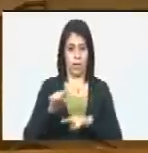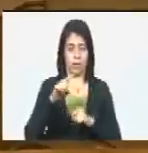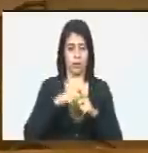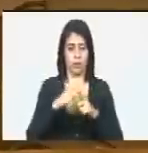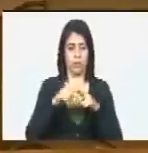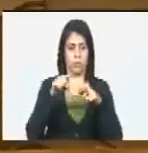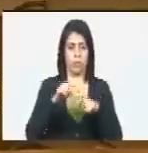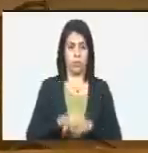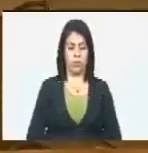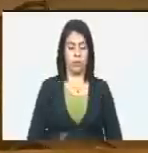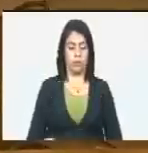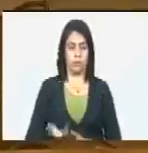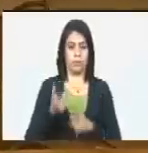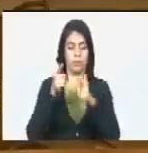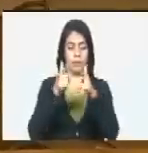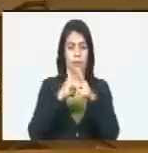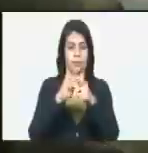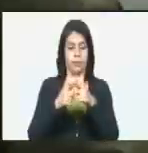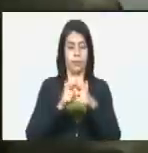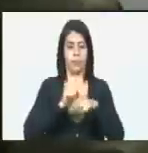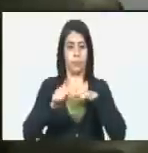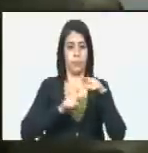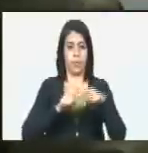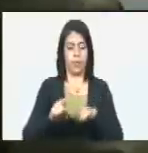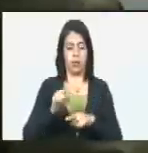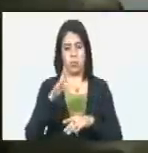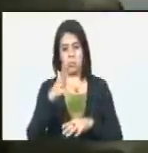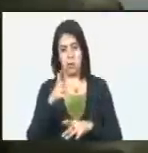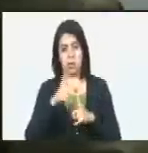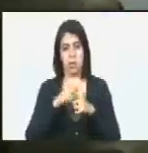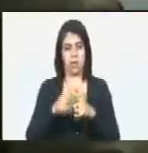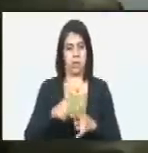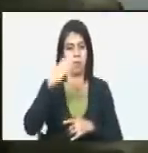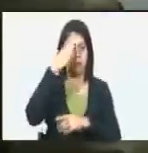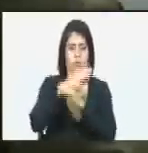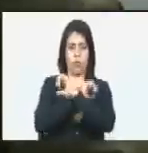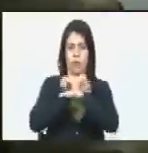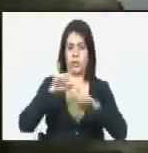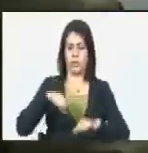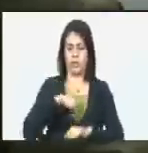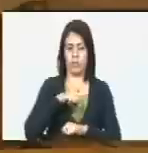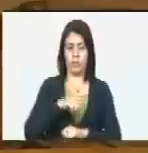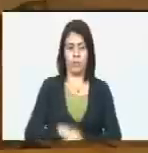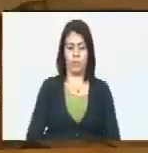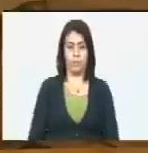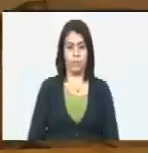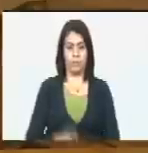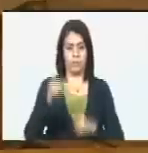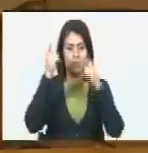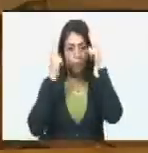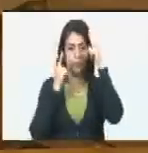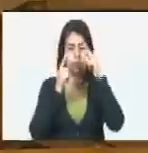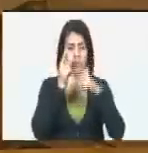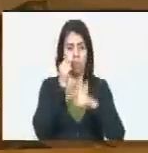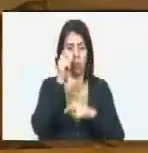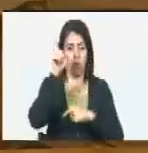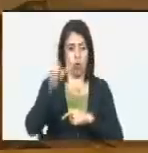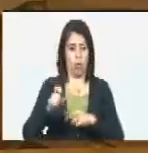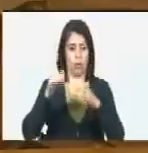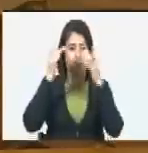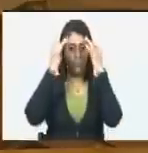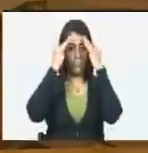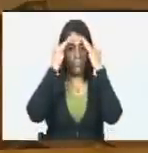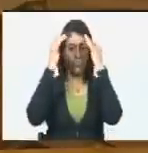arriba, sino con los mandos medios de la Fuerza Armada. Chávez era un hombre demasiado inteligente y jugó con mucha